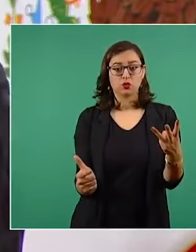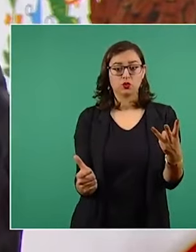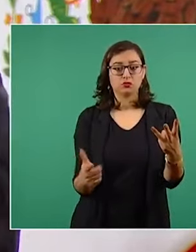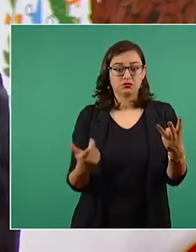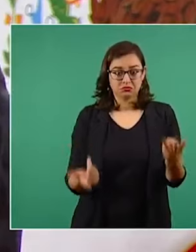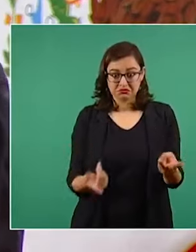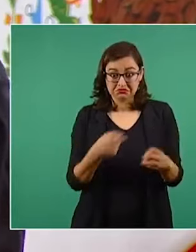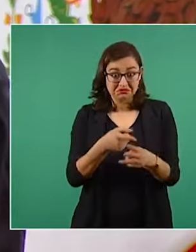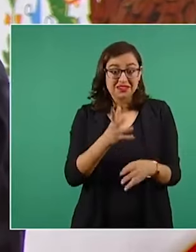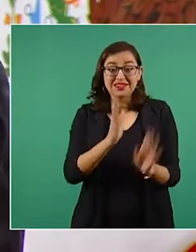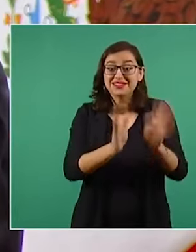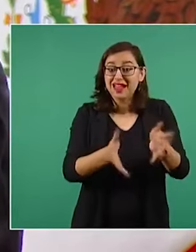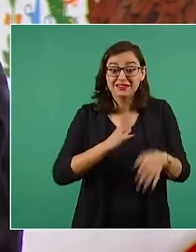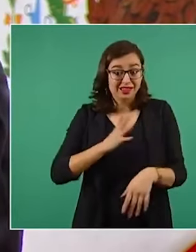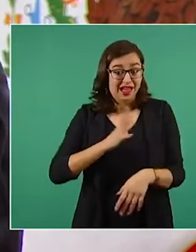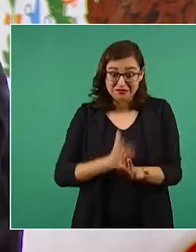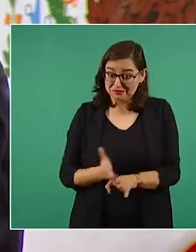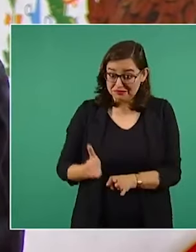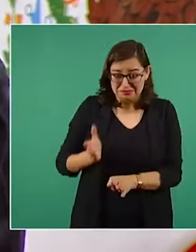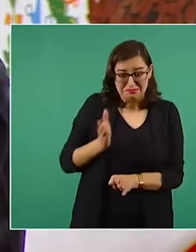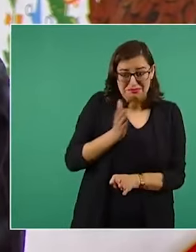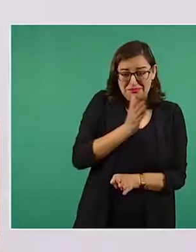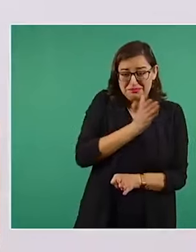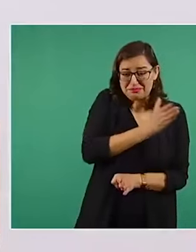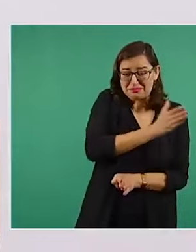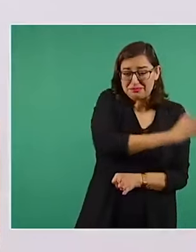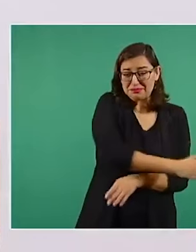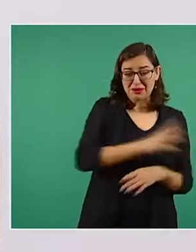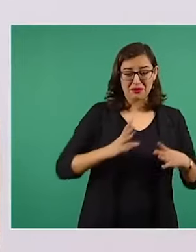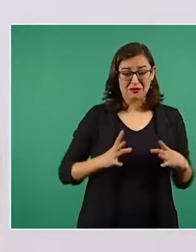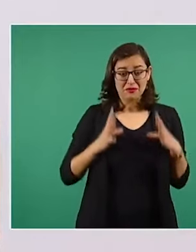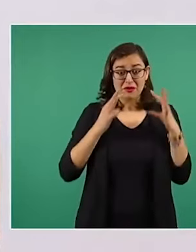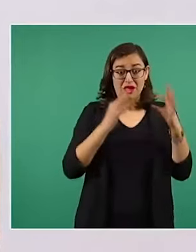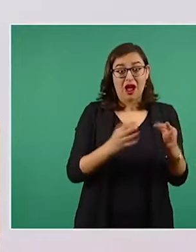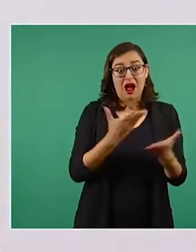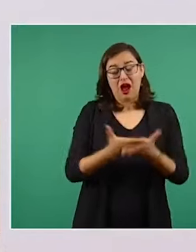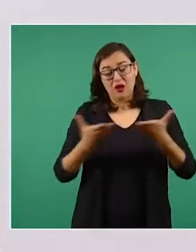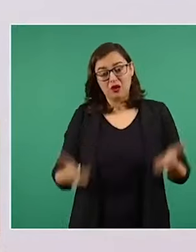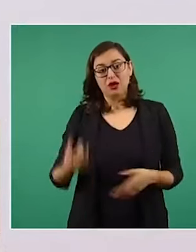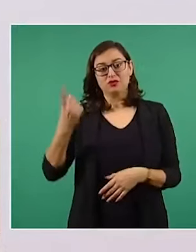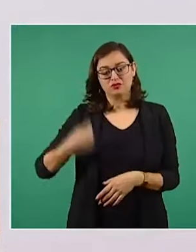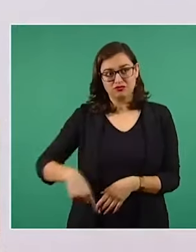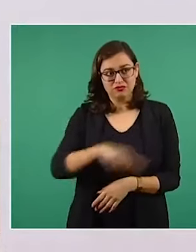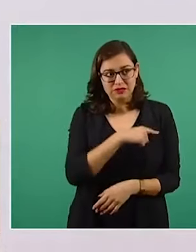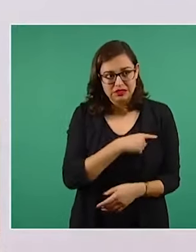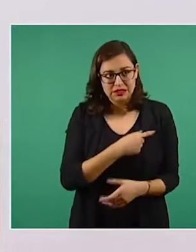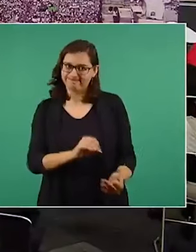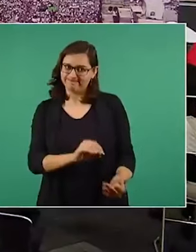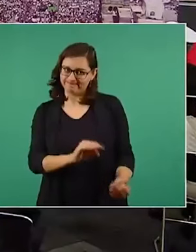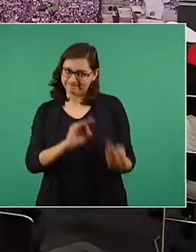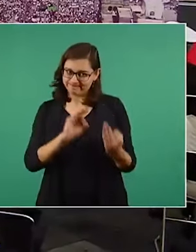los que ya habían. Los que estamos enfrentando.